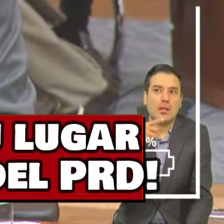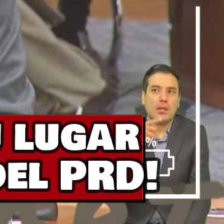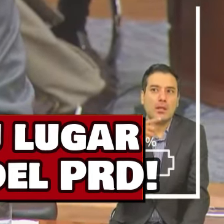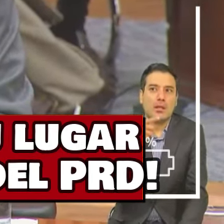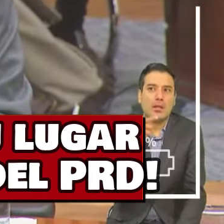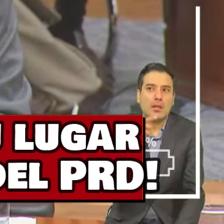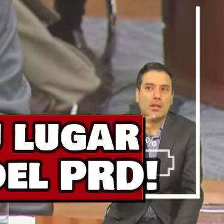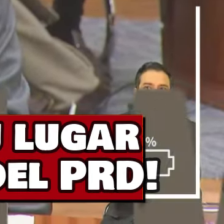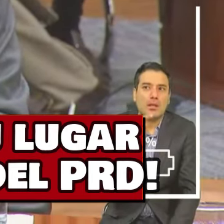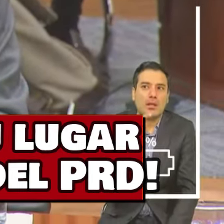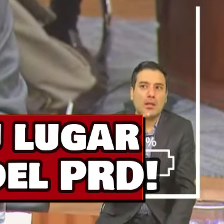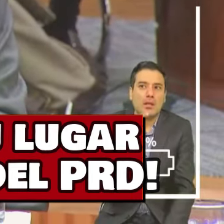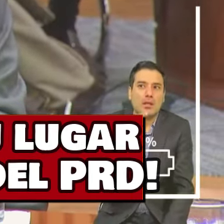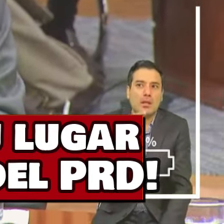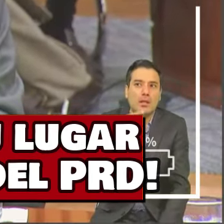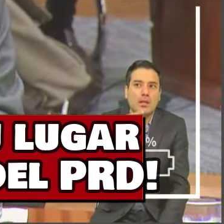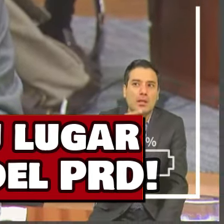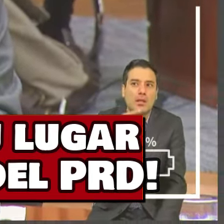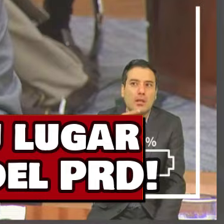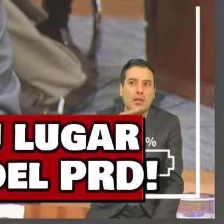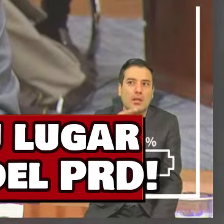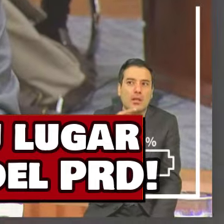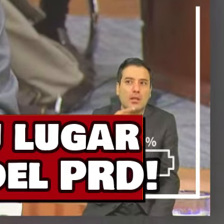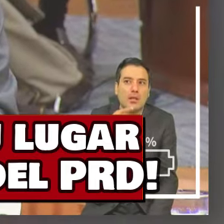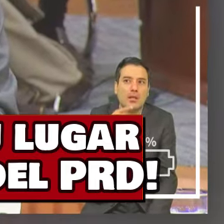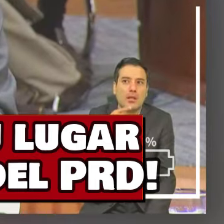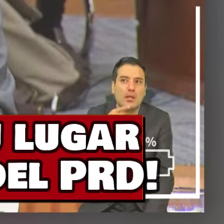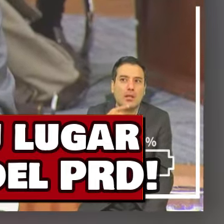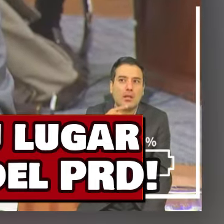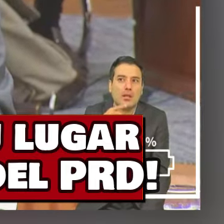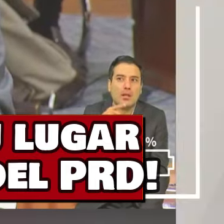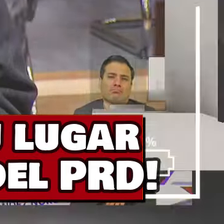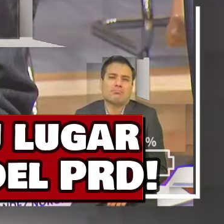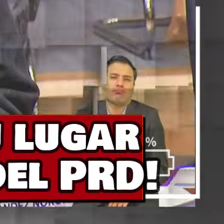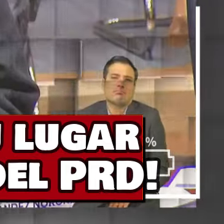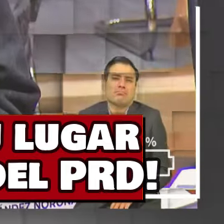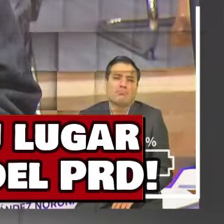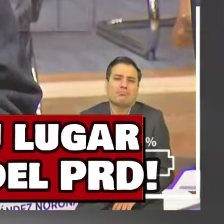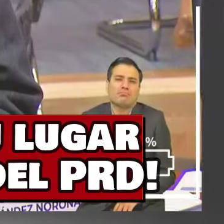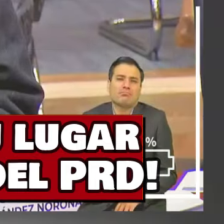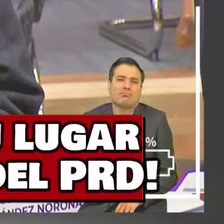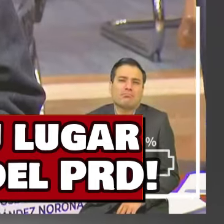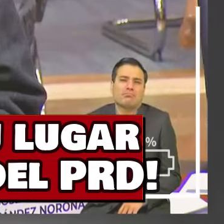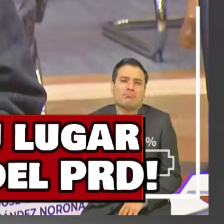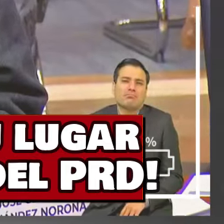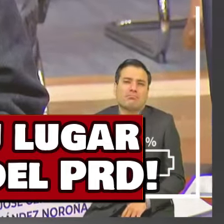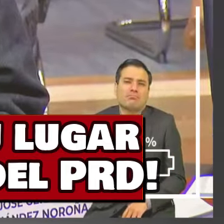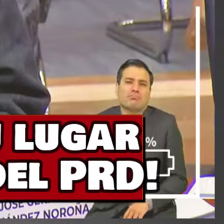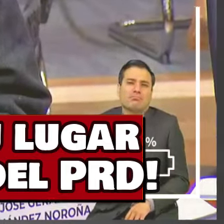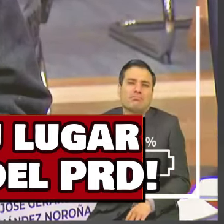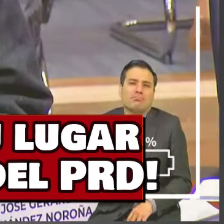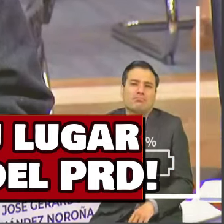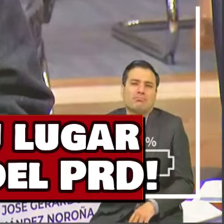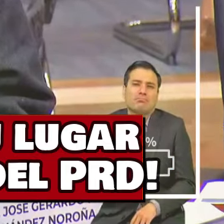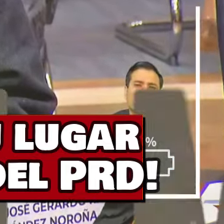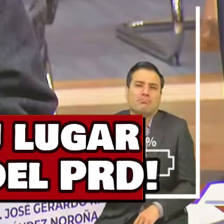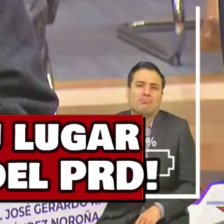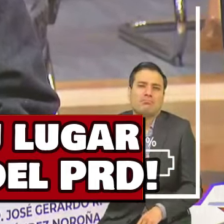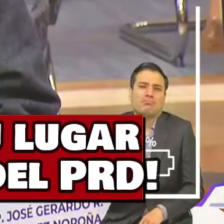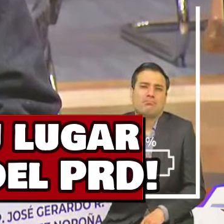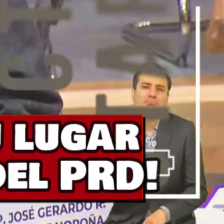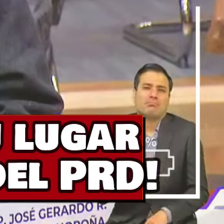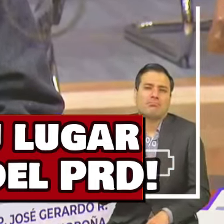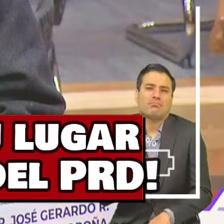una democracia más equitativa. Finaliza señalando la importancia del derecho a ser votado y critica las desventajas para